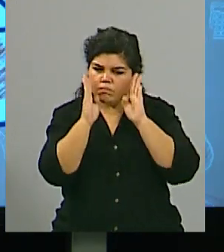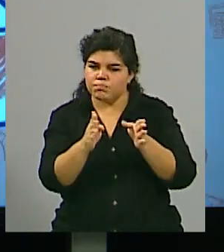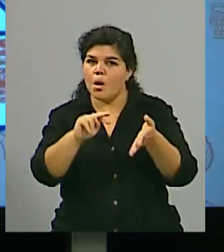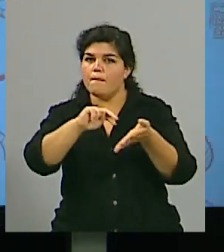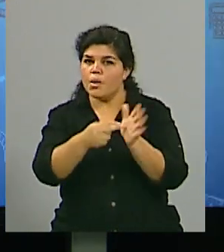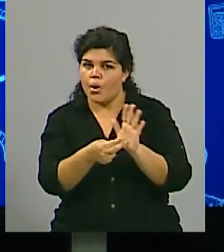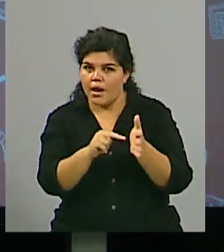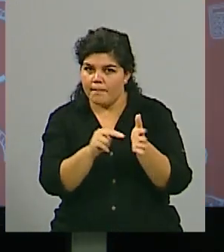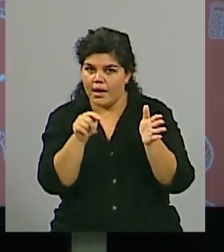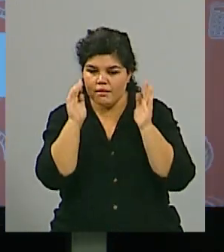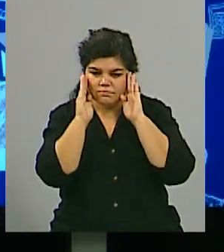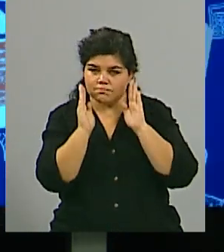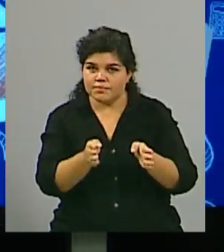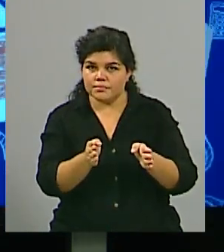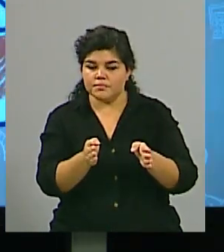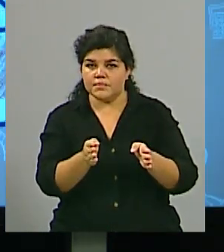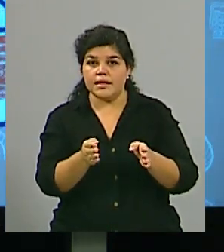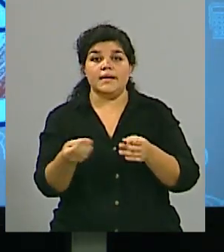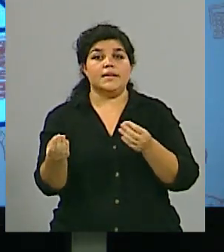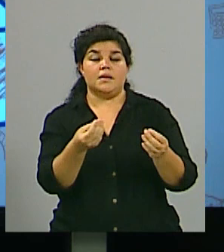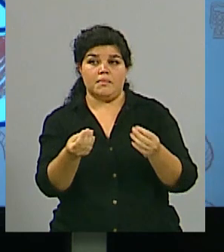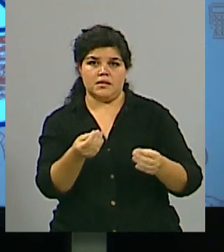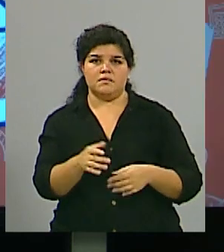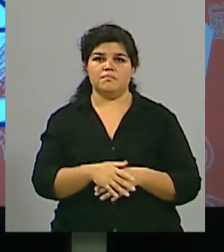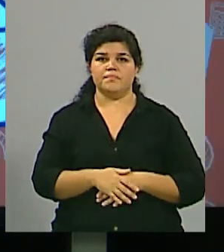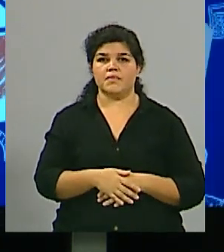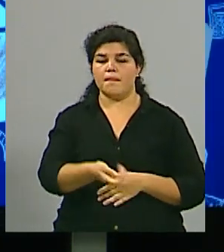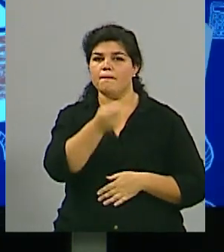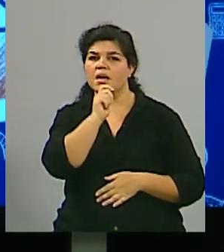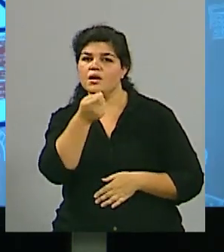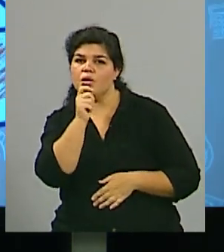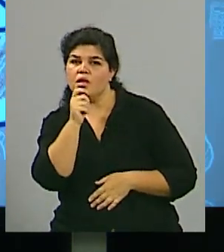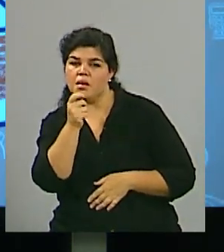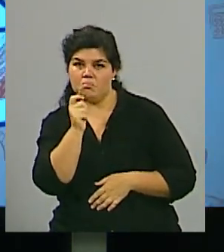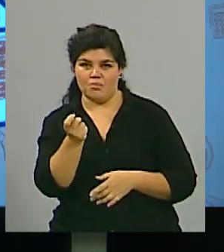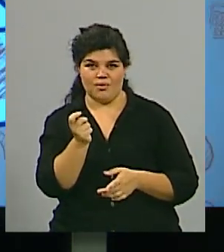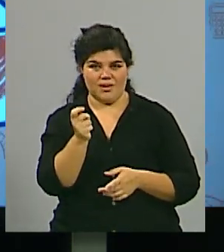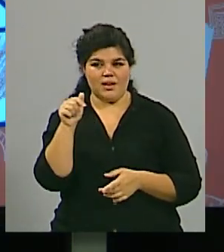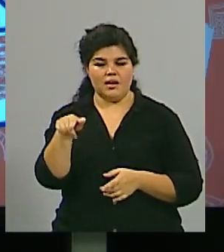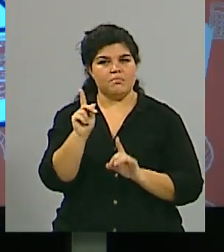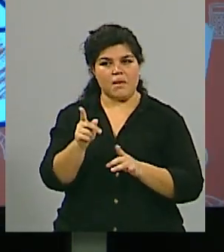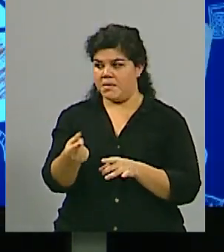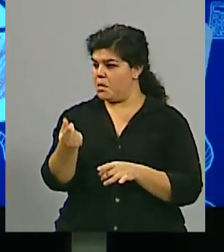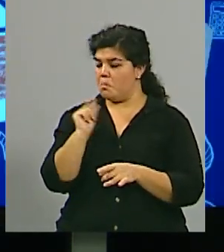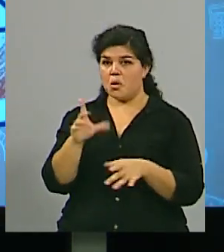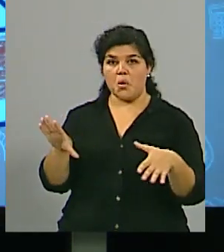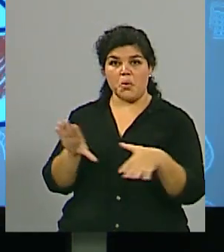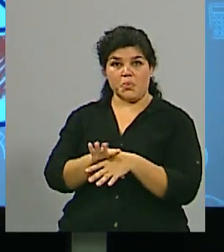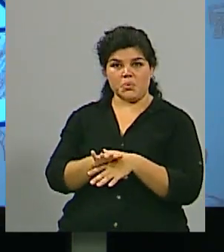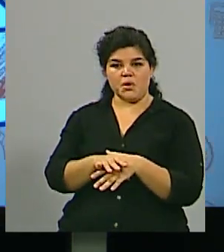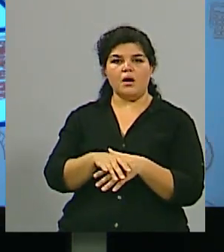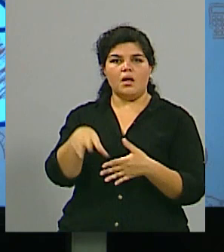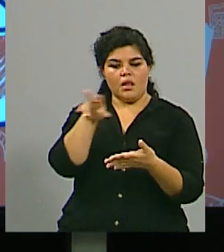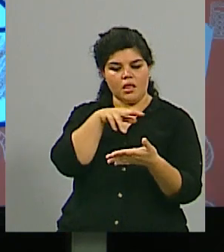es que es profundamente periodística, simplemente relevan. Hace poquito estaba leyendo un artículo que decía renacen los BRICS.